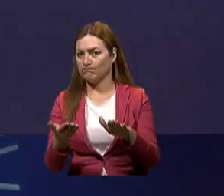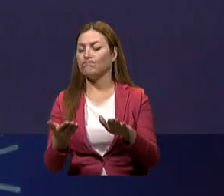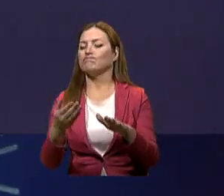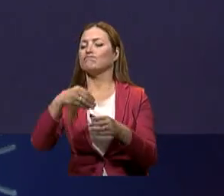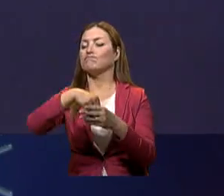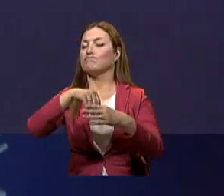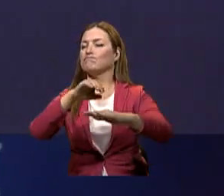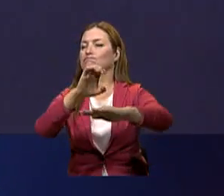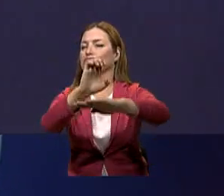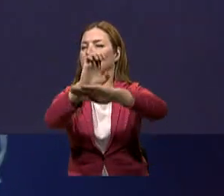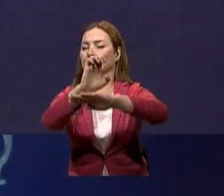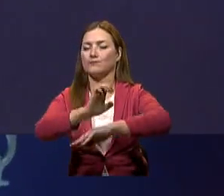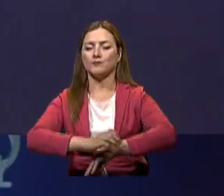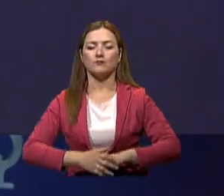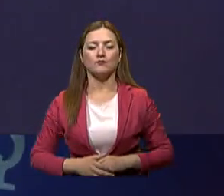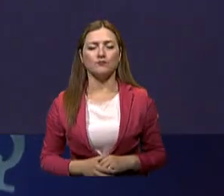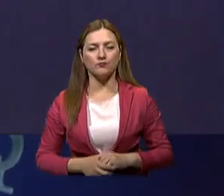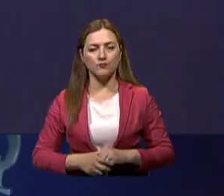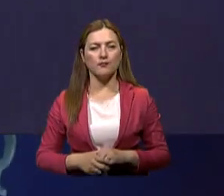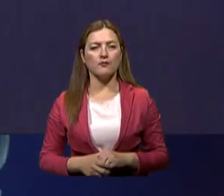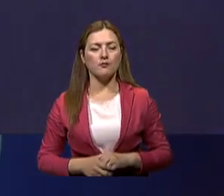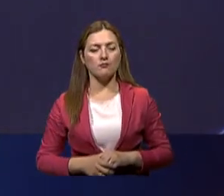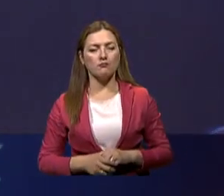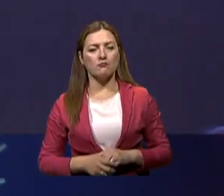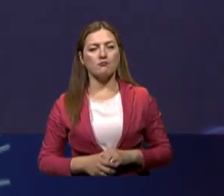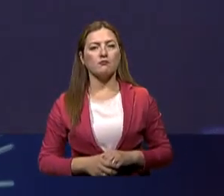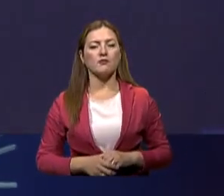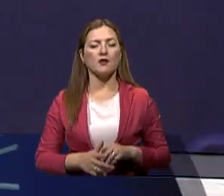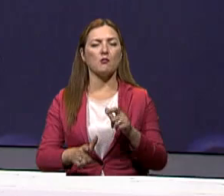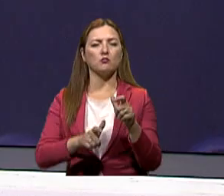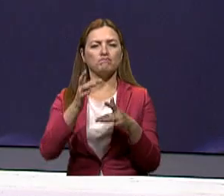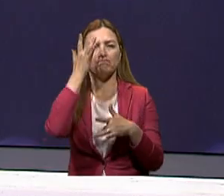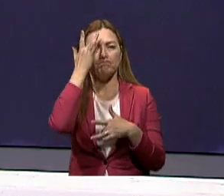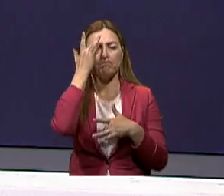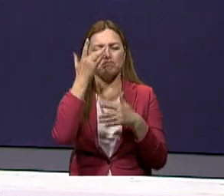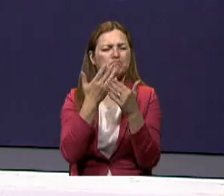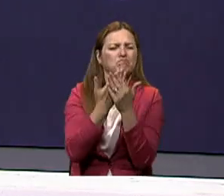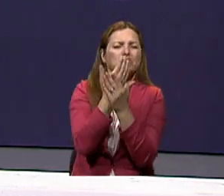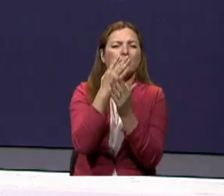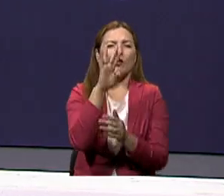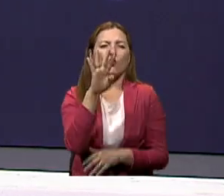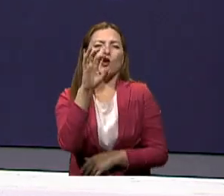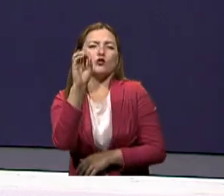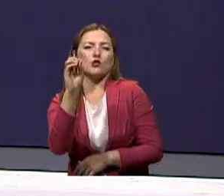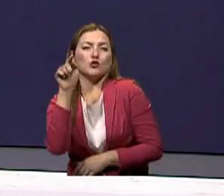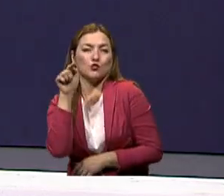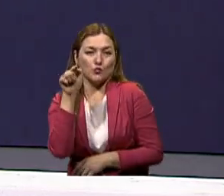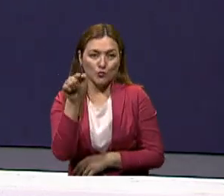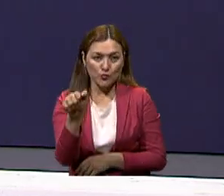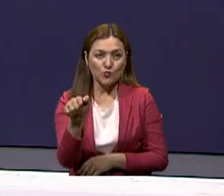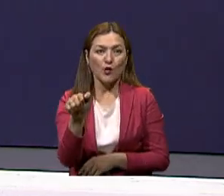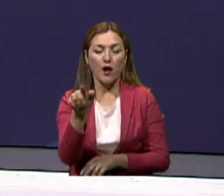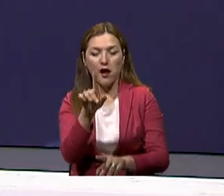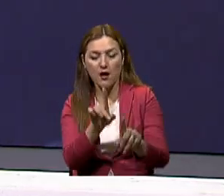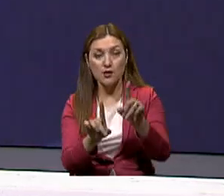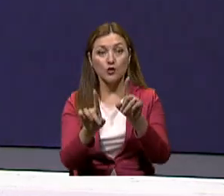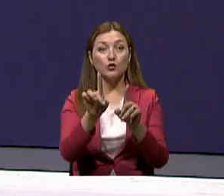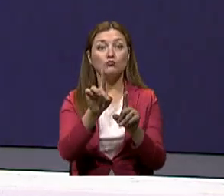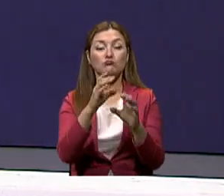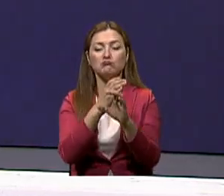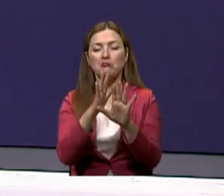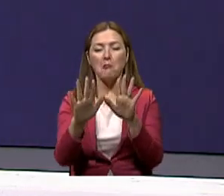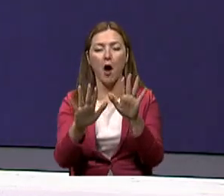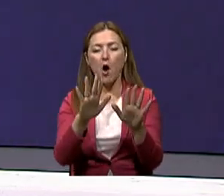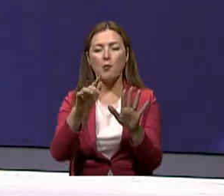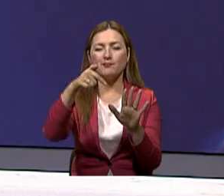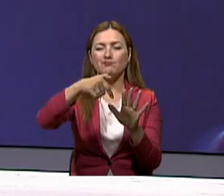nuestro país. Vean ustedes que al menos 400,000 casos nuevos de pie diabético han sido calculados que se producirán